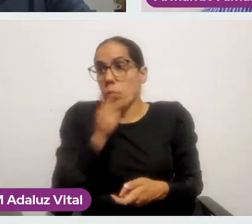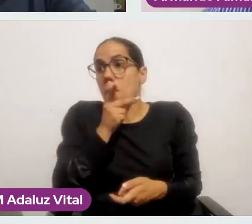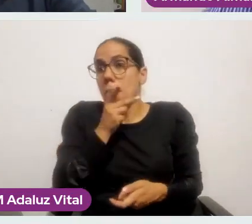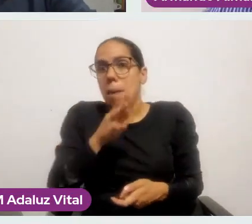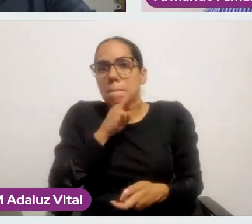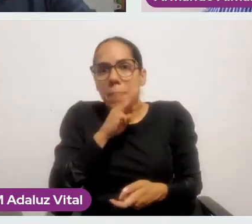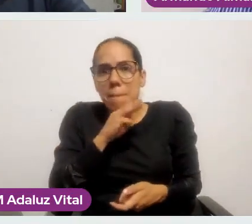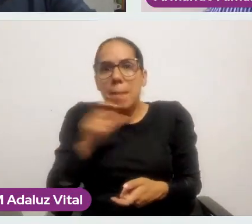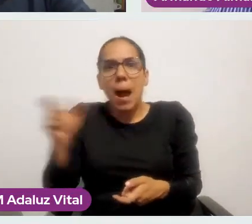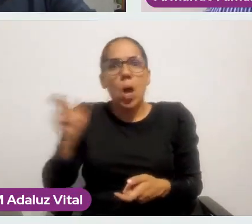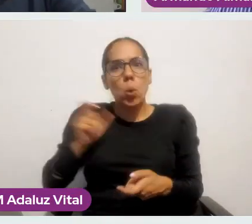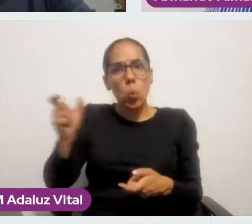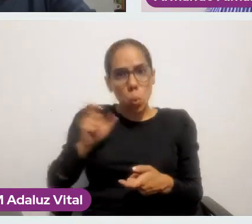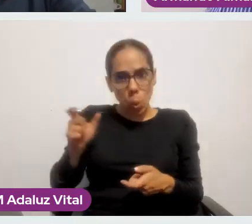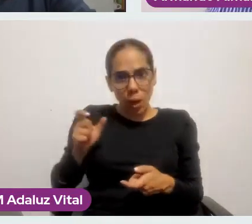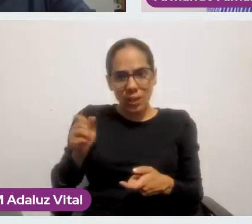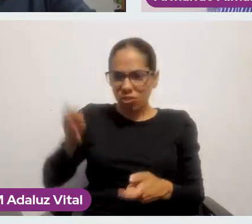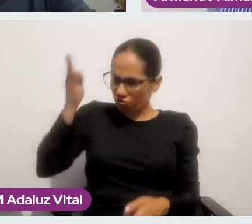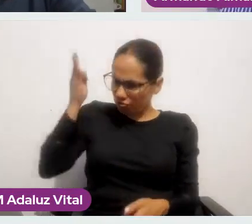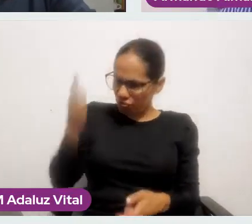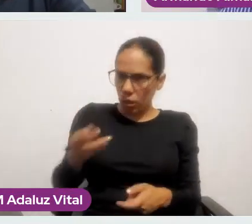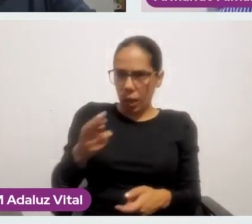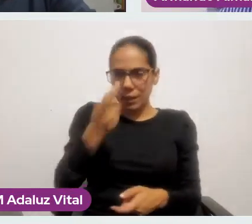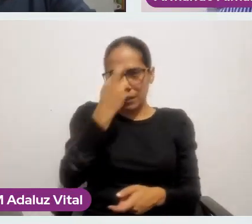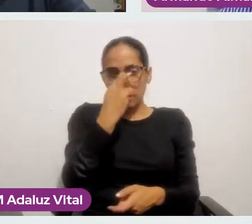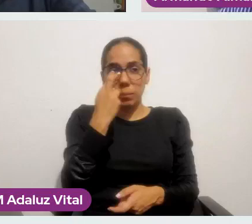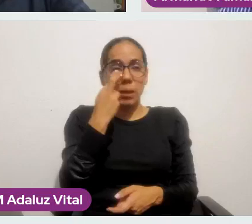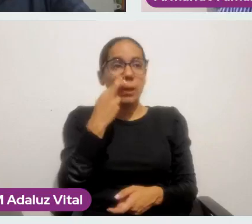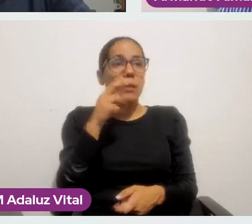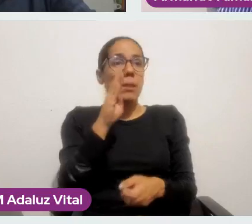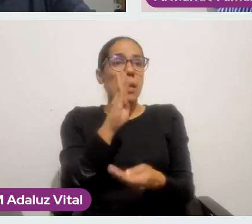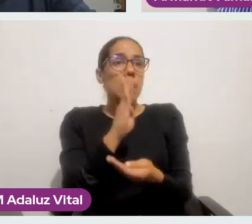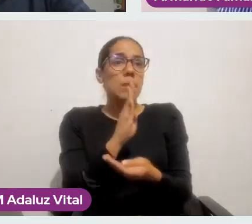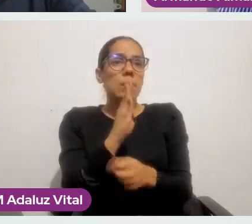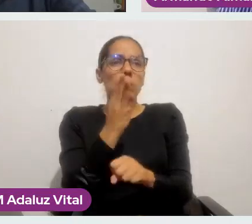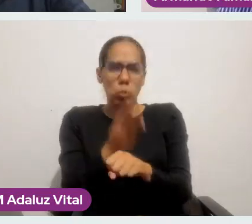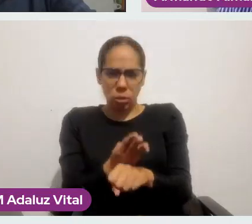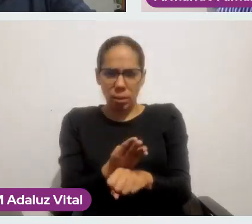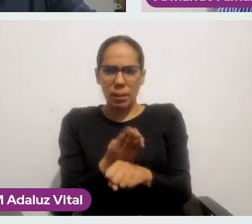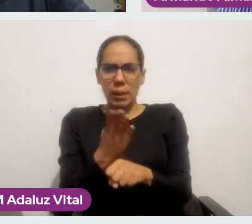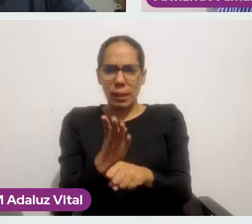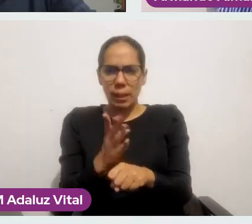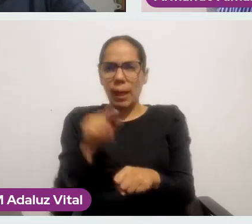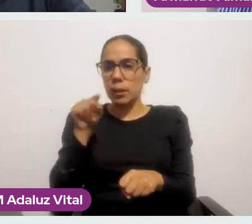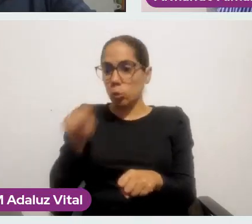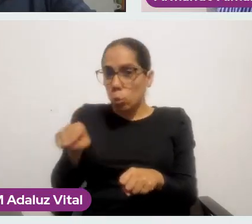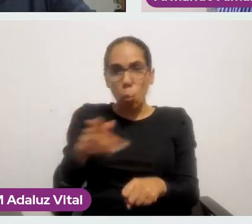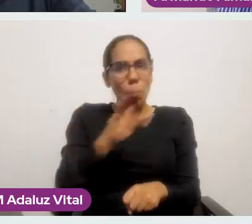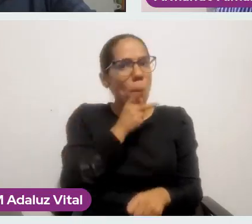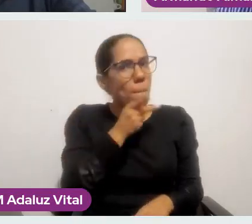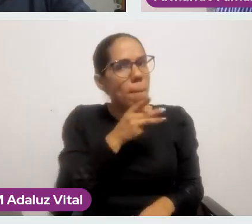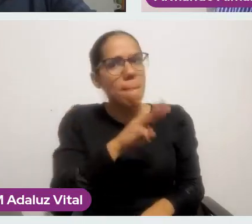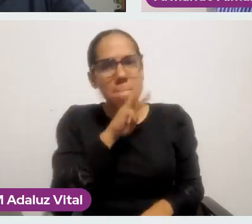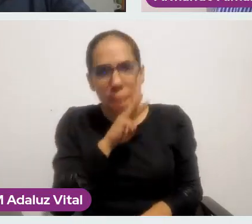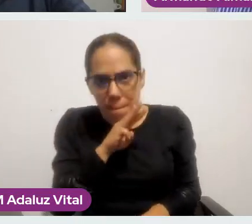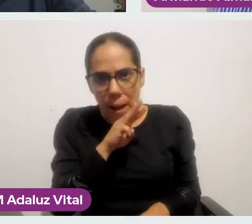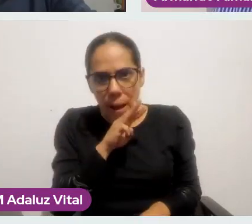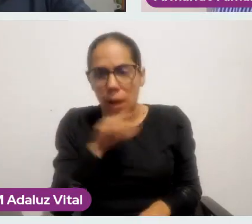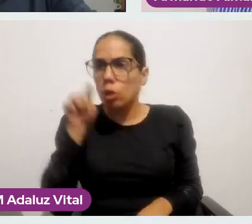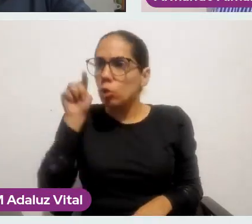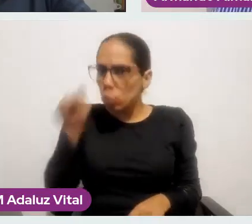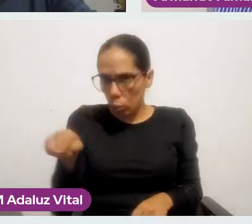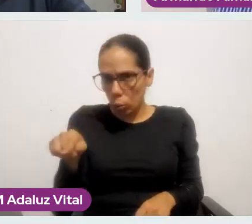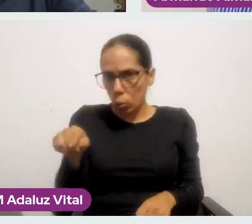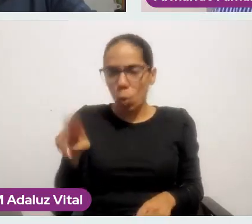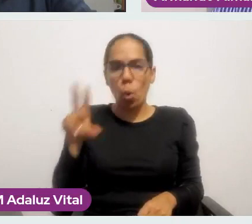¿Cuándo aceptamos esa responsabilidad que nadie nos impuso, que nosotros mismos quisimos? Y entonces